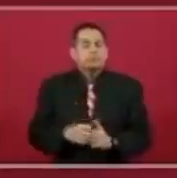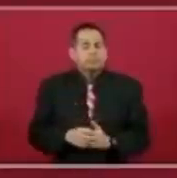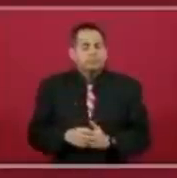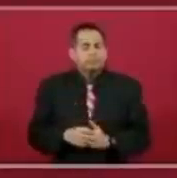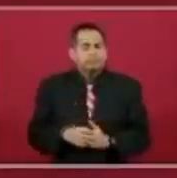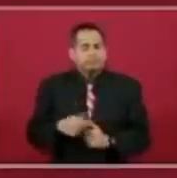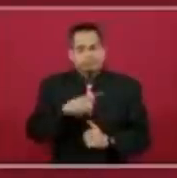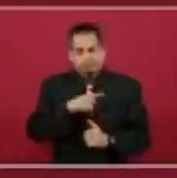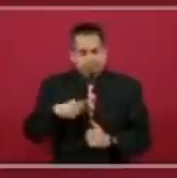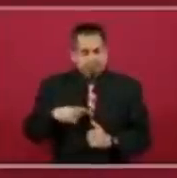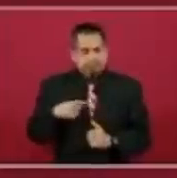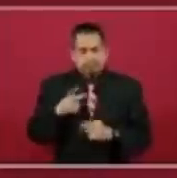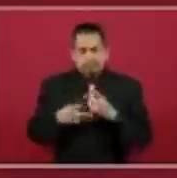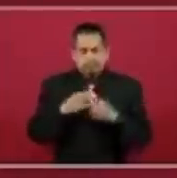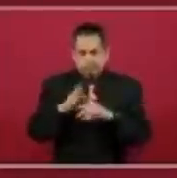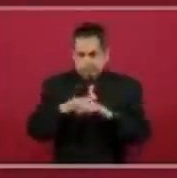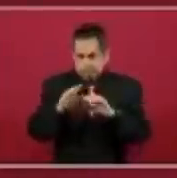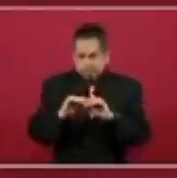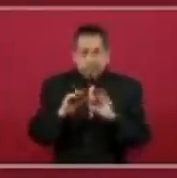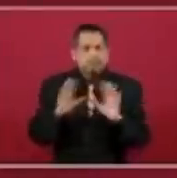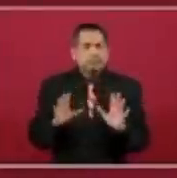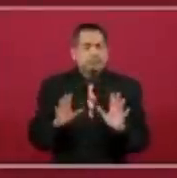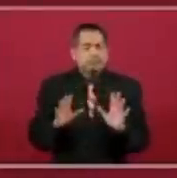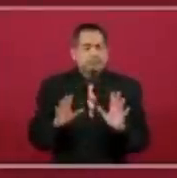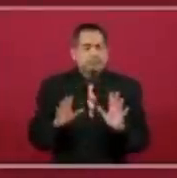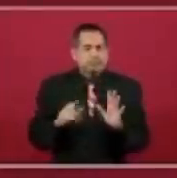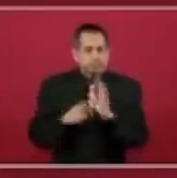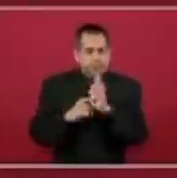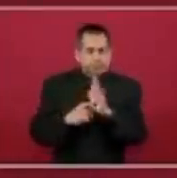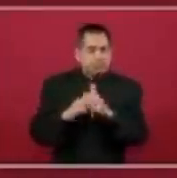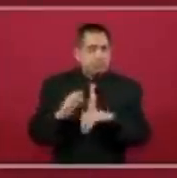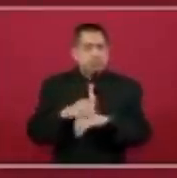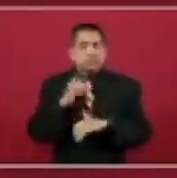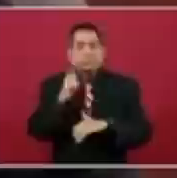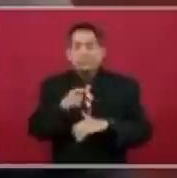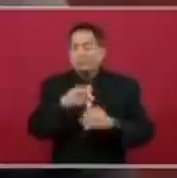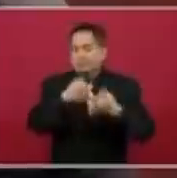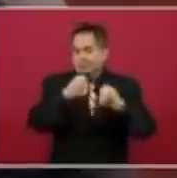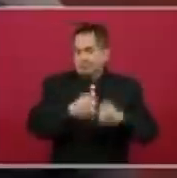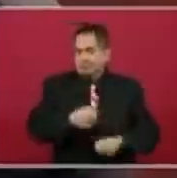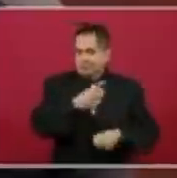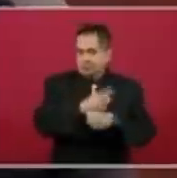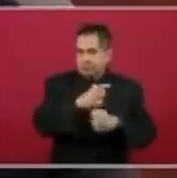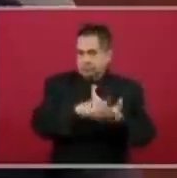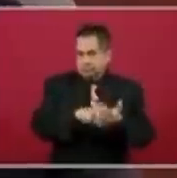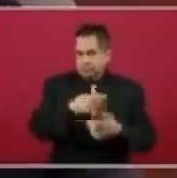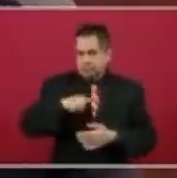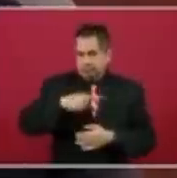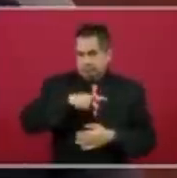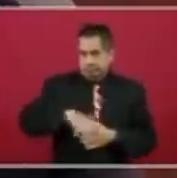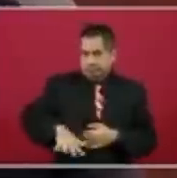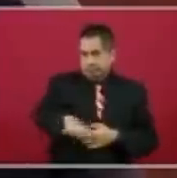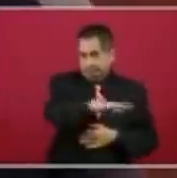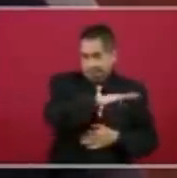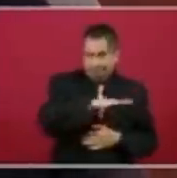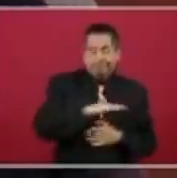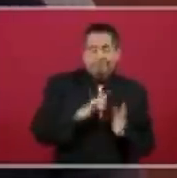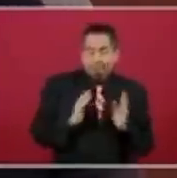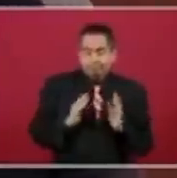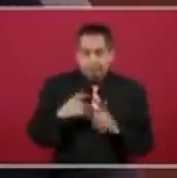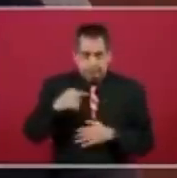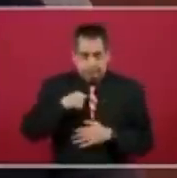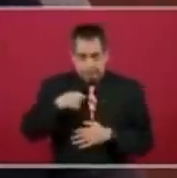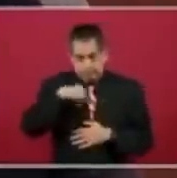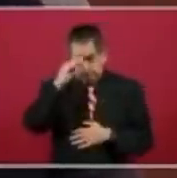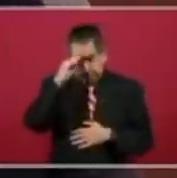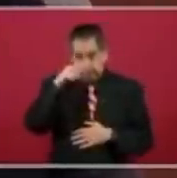que ser muy claros, porque se trata de la seguridad pública. Y considero que